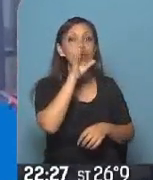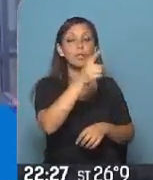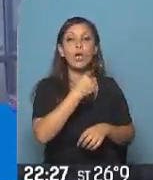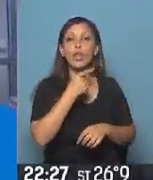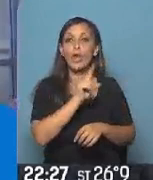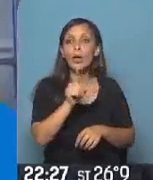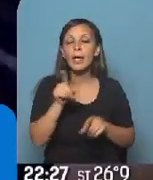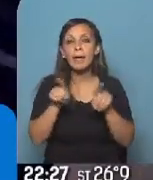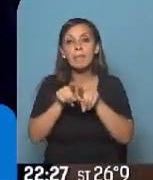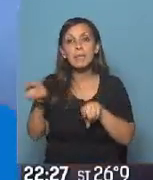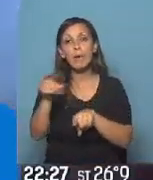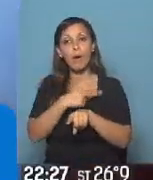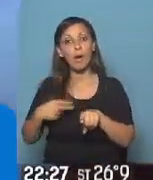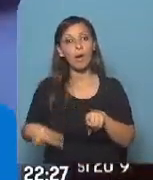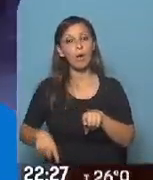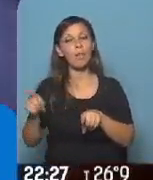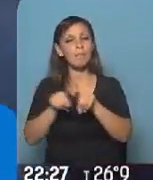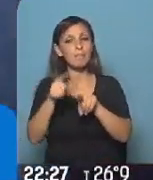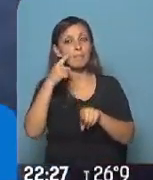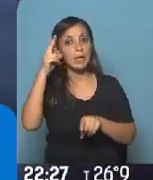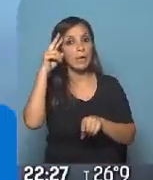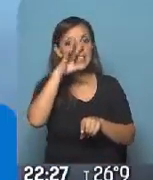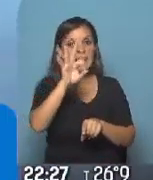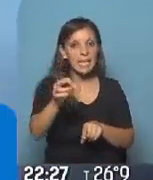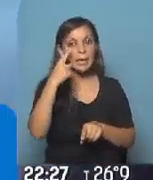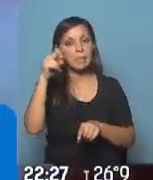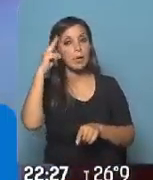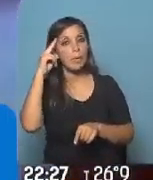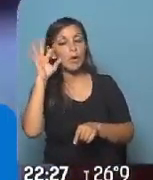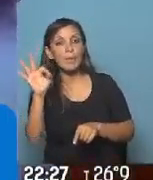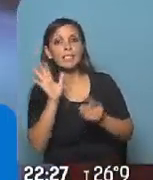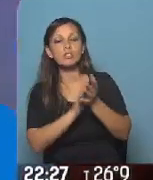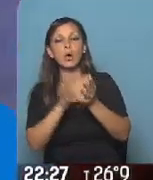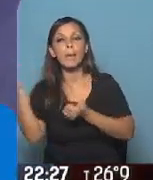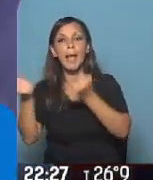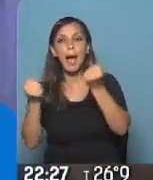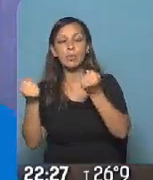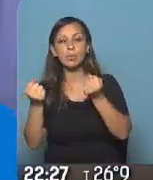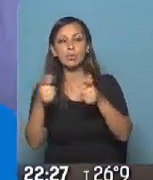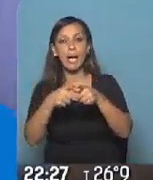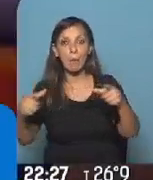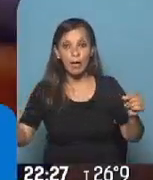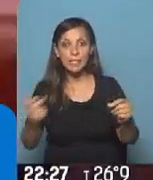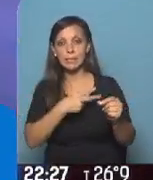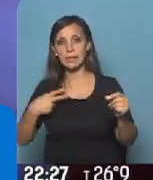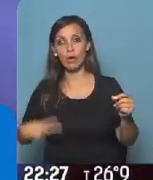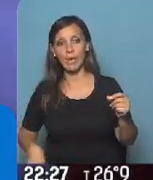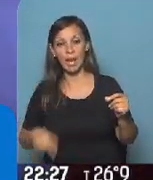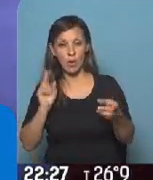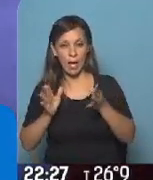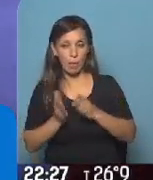ya pasó entre los 70 y los 90 con la invasión de autos japoneses y coreanos, que provocaron